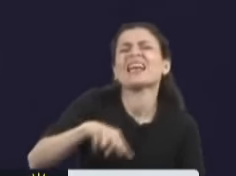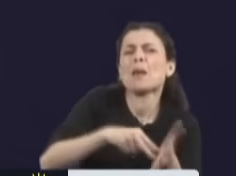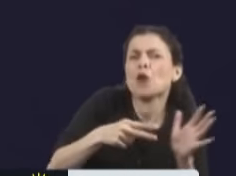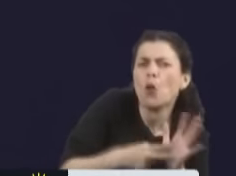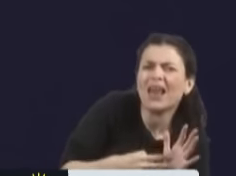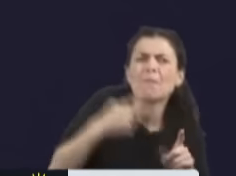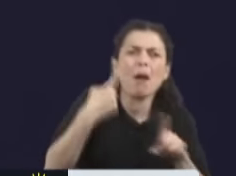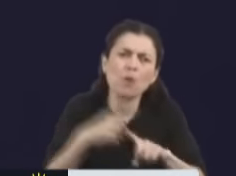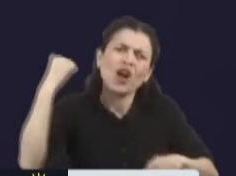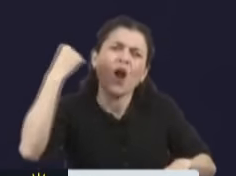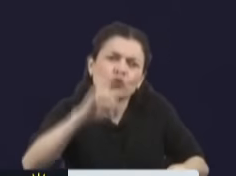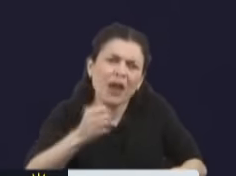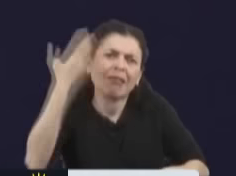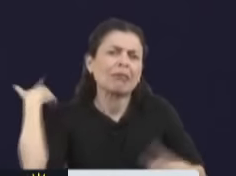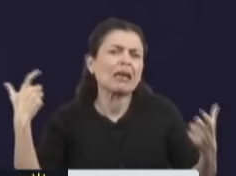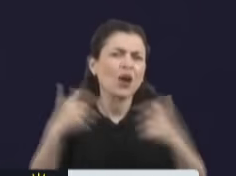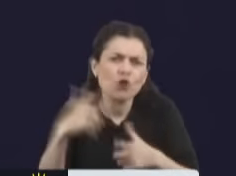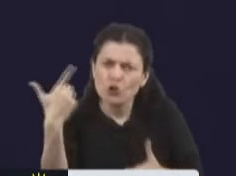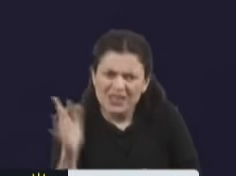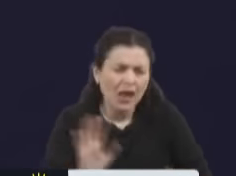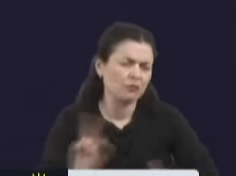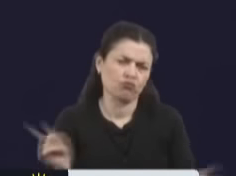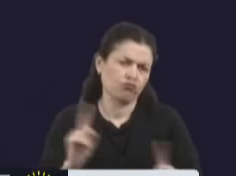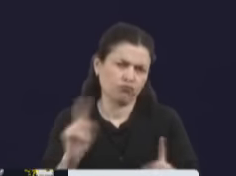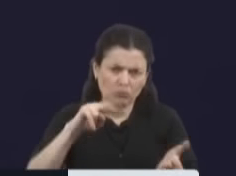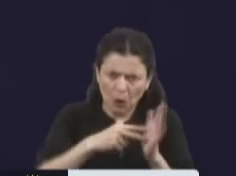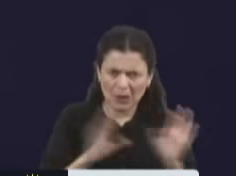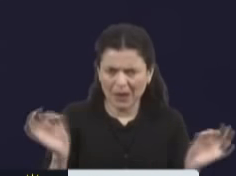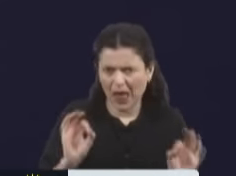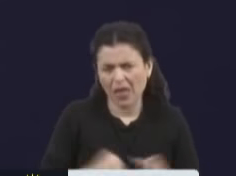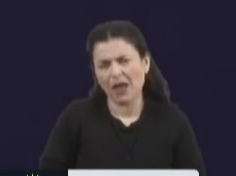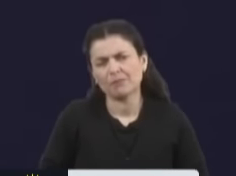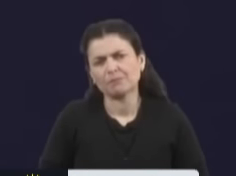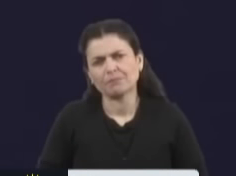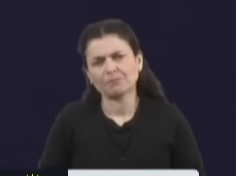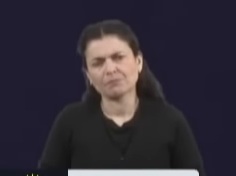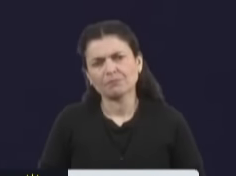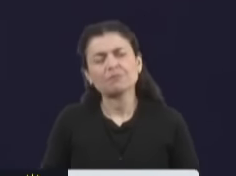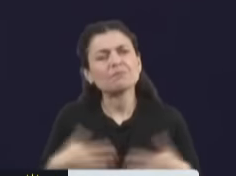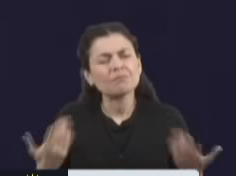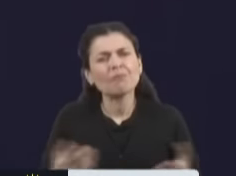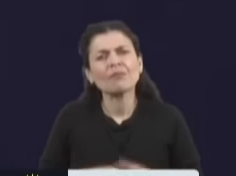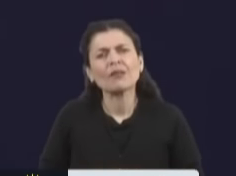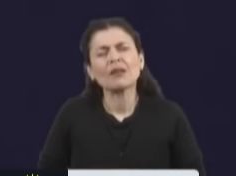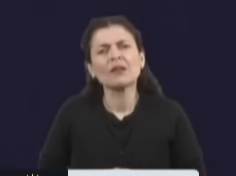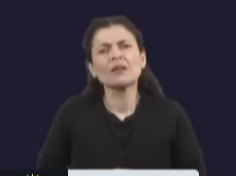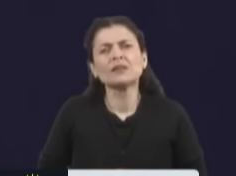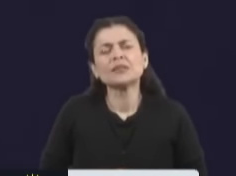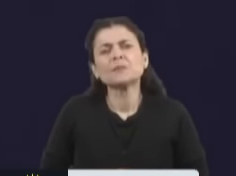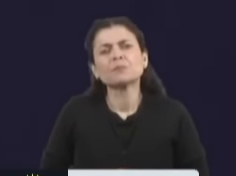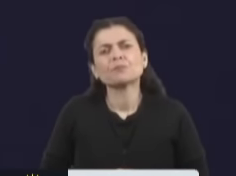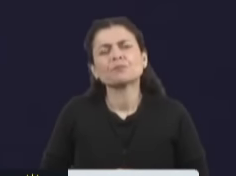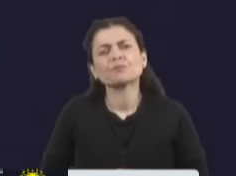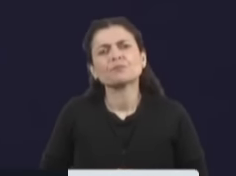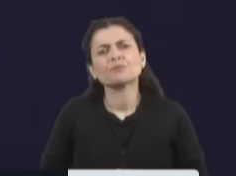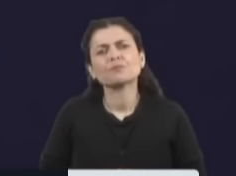Eh no debió haber quedado tampoco ningún resquemor no solo que no quedó eh fue motivada por los presidentes en